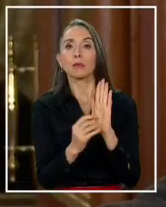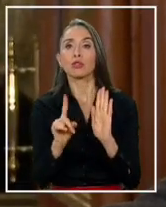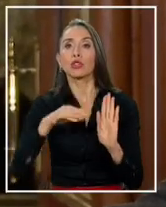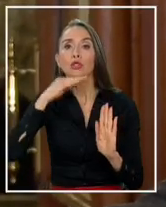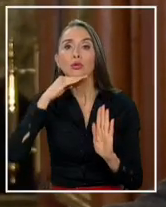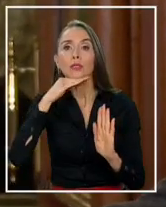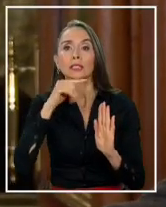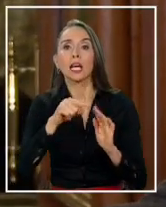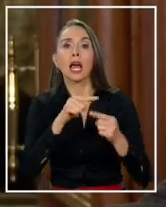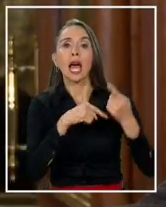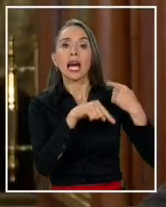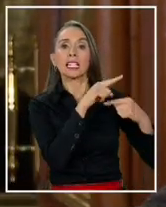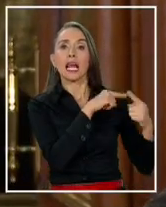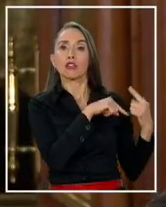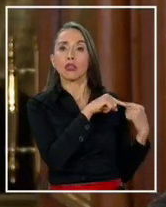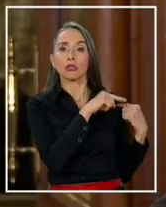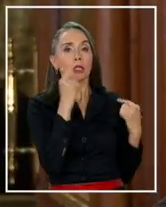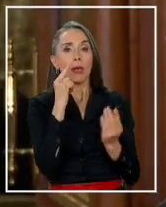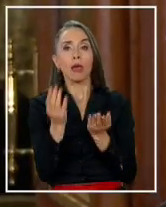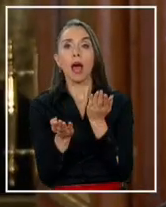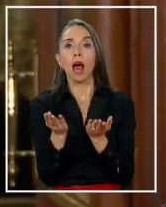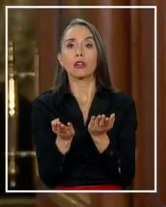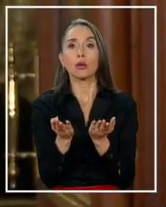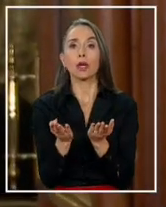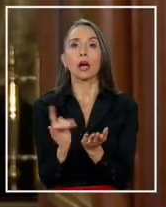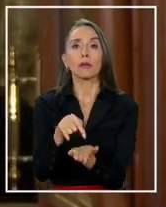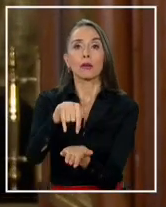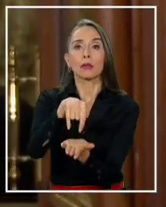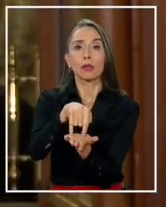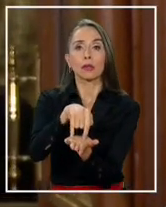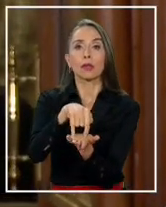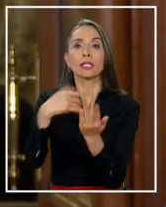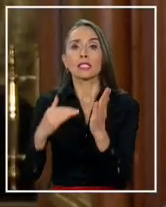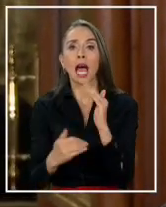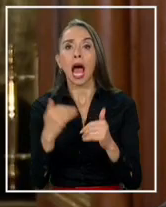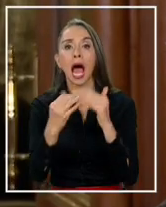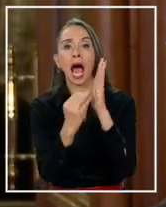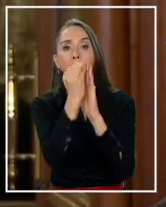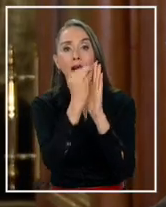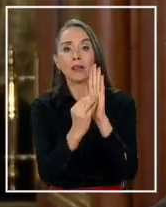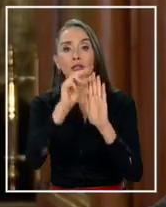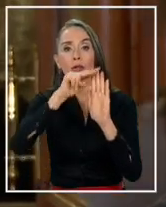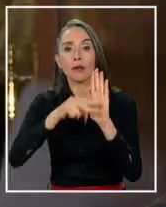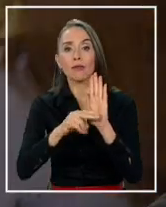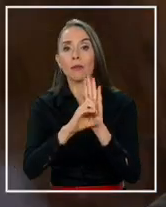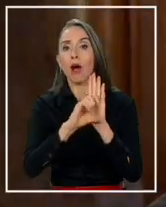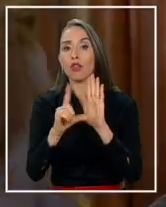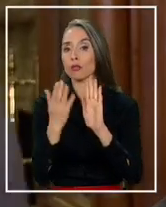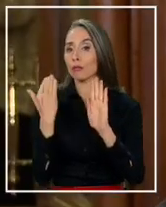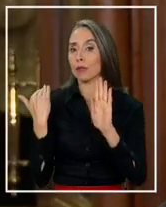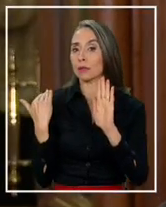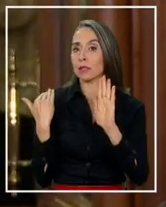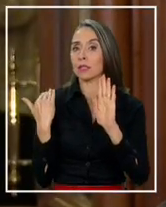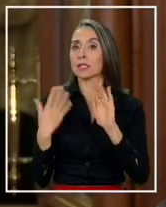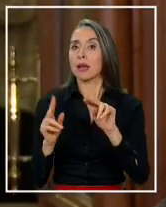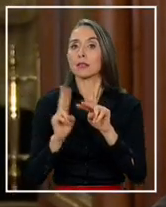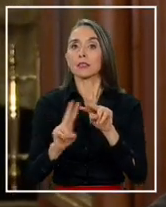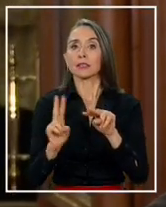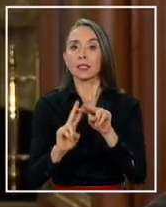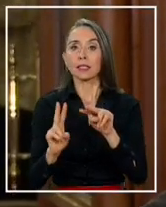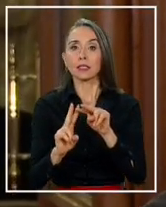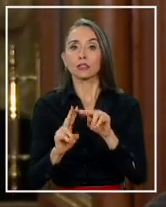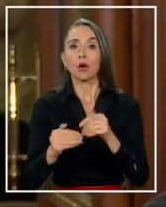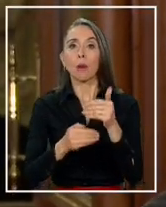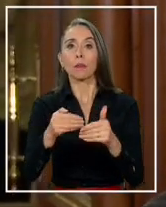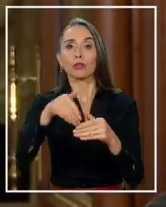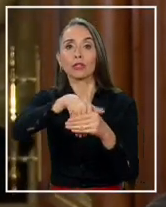que es un retroceso en relación con lo que el Congreso avanzó en las reformas constitucionales que implementaron